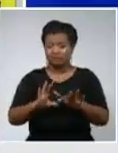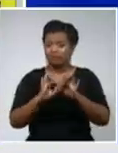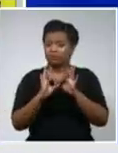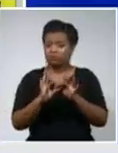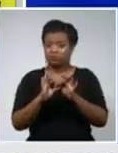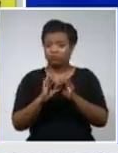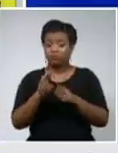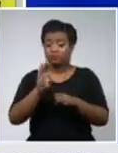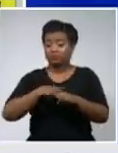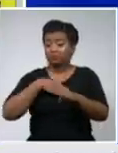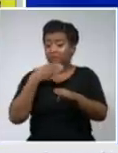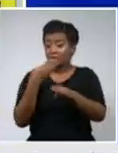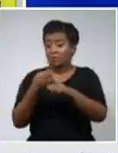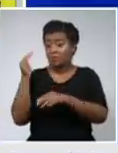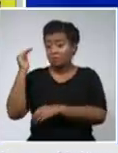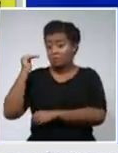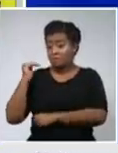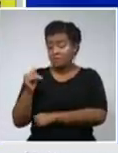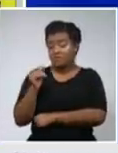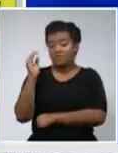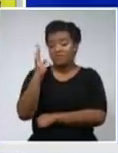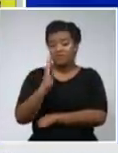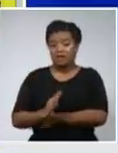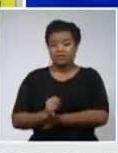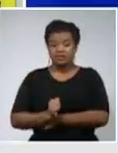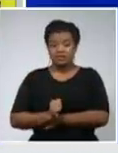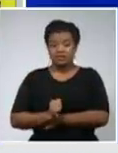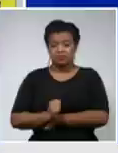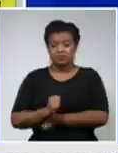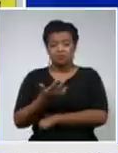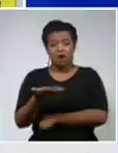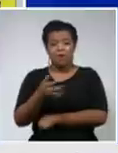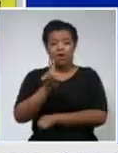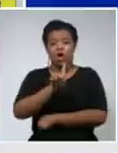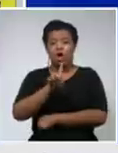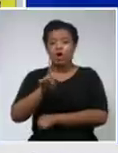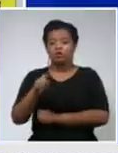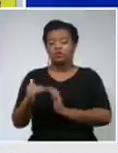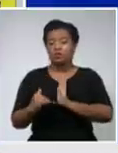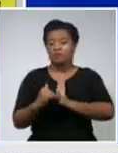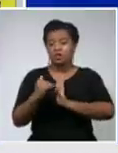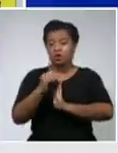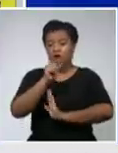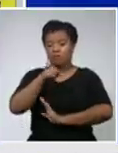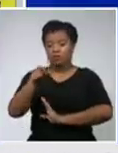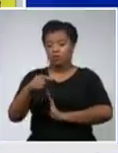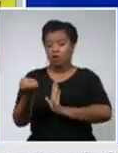sigue Brasil con prácticamente 11 millones de casos confirmados,